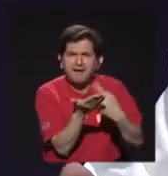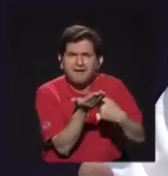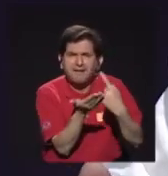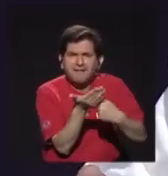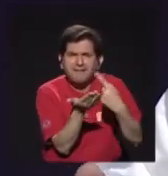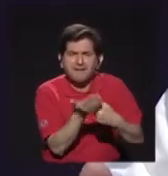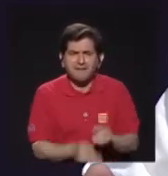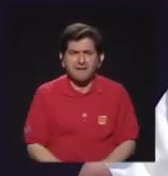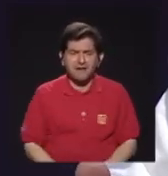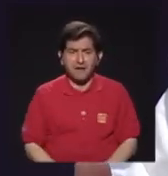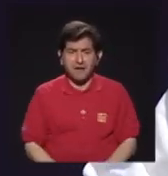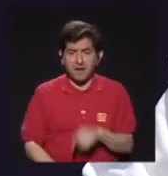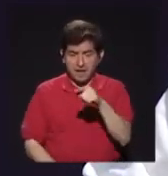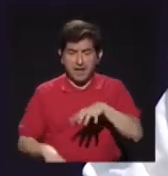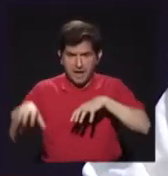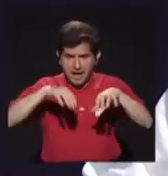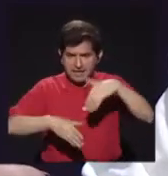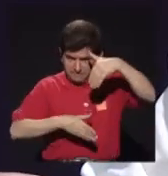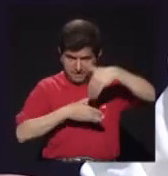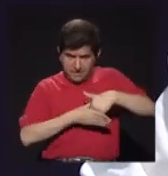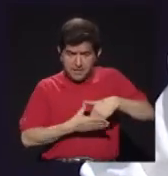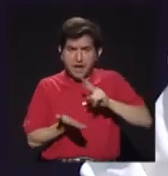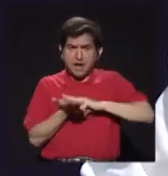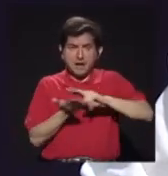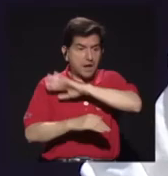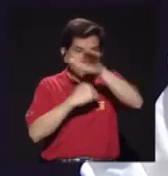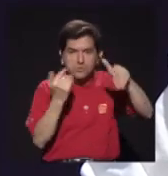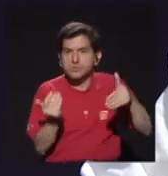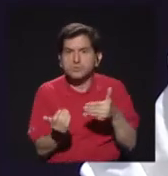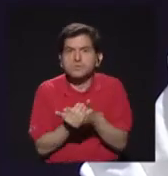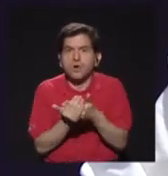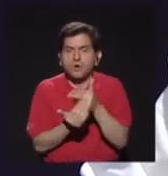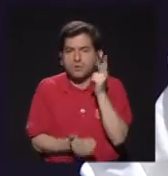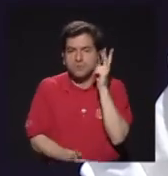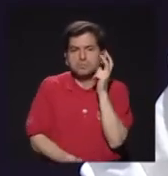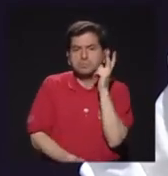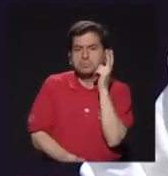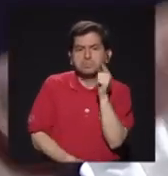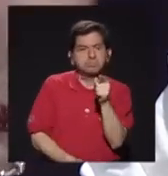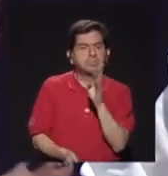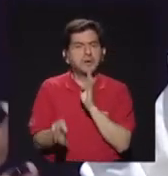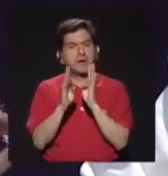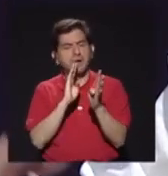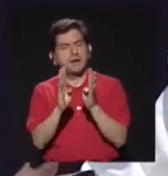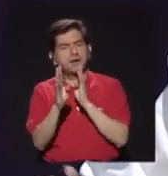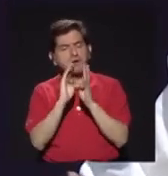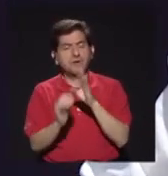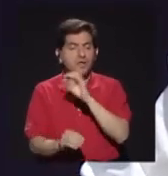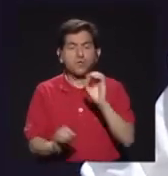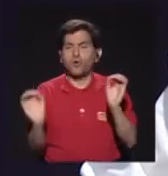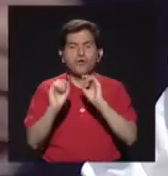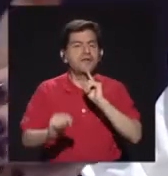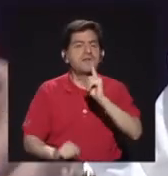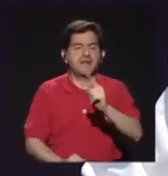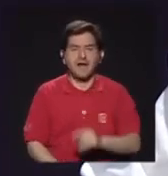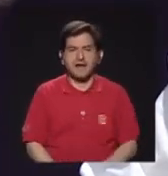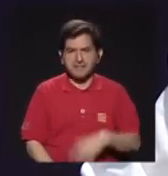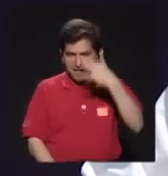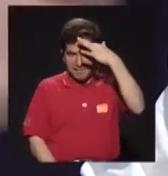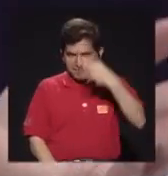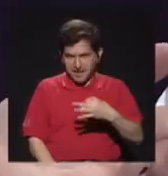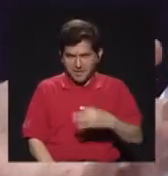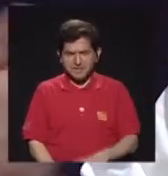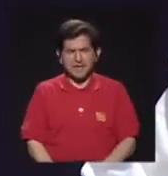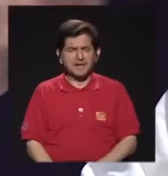realizaron en la convención de liberación nacional nos escuchamos a todos hablar o por lo menos no decir nada respecto a posturas